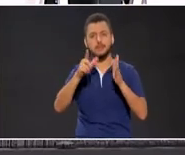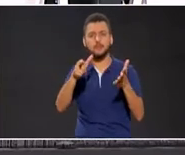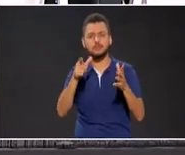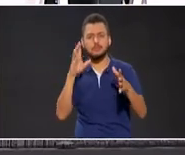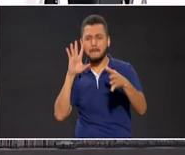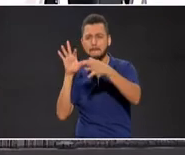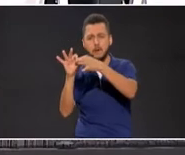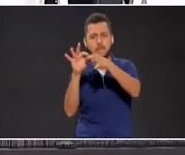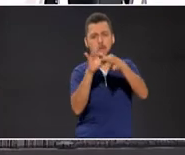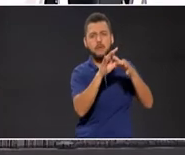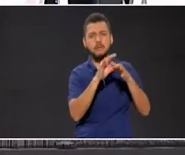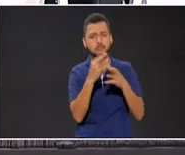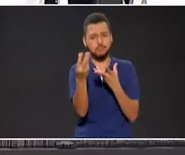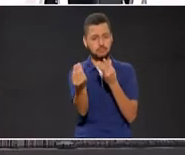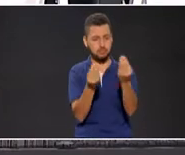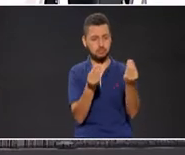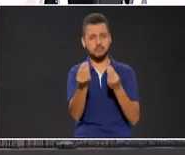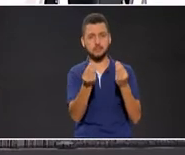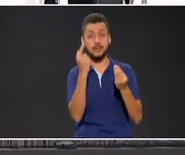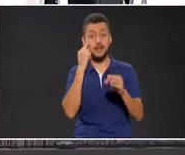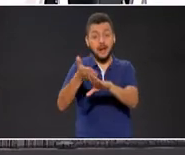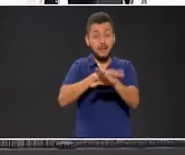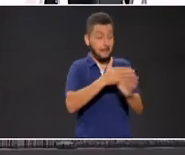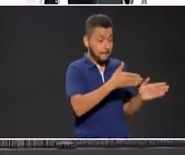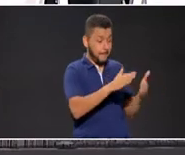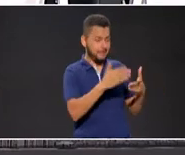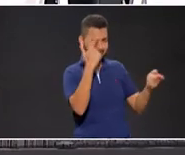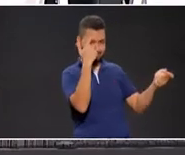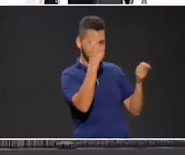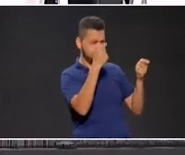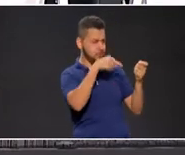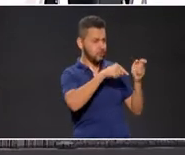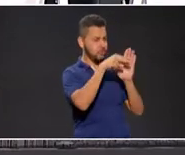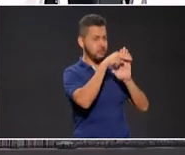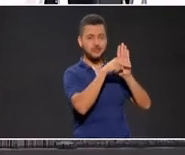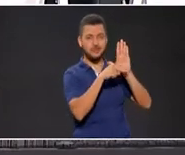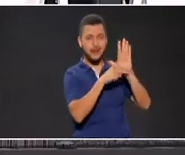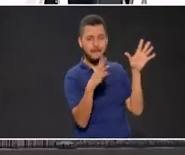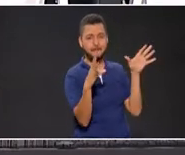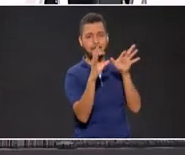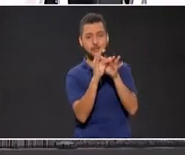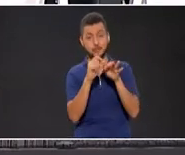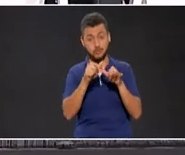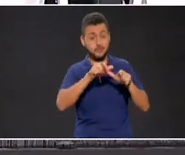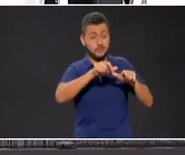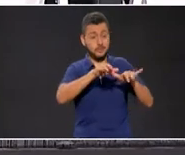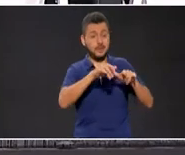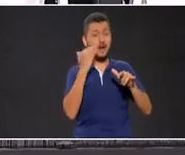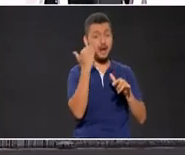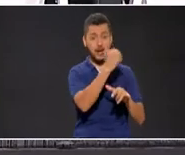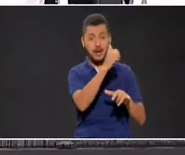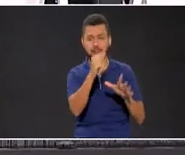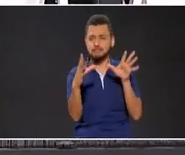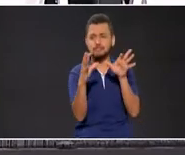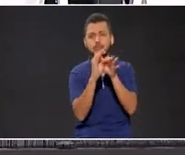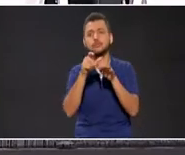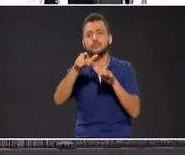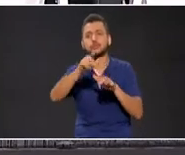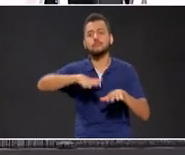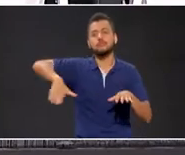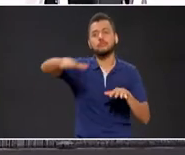precisamente todas las acciones del plan estratégico de la política pública es a partir de esta secretaría y de cada una de las dependencias desde donde tienen que